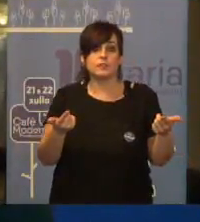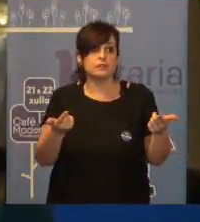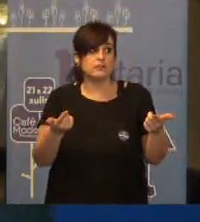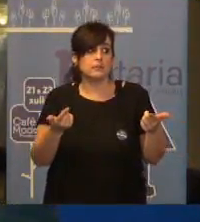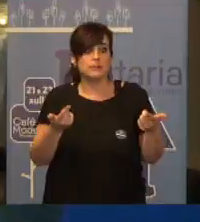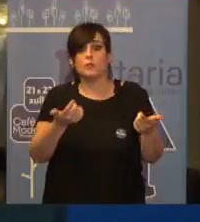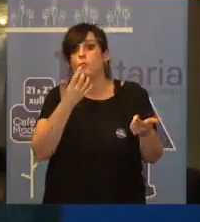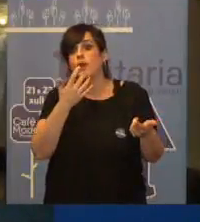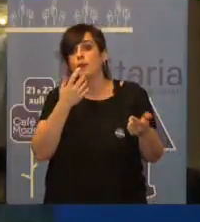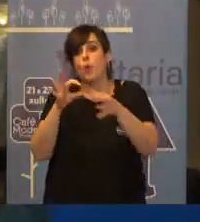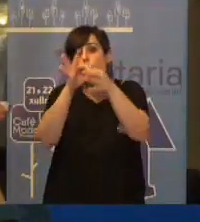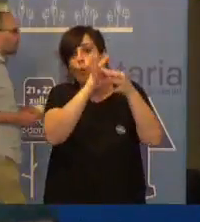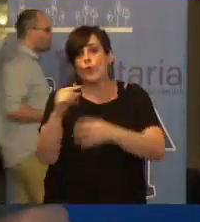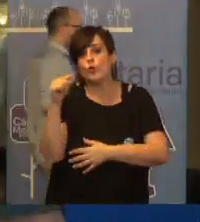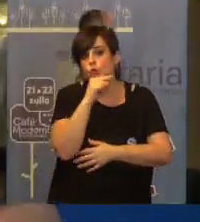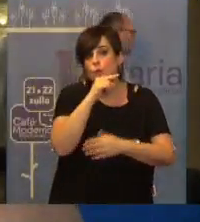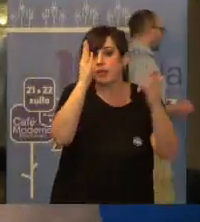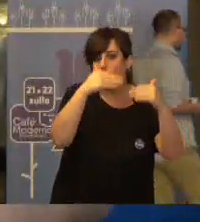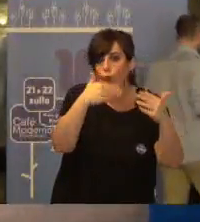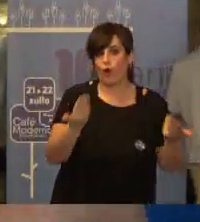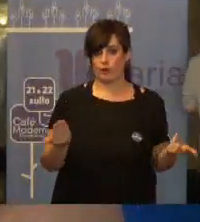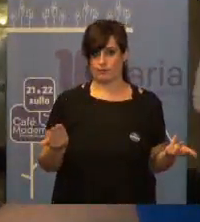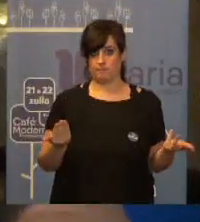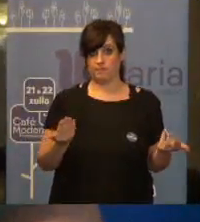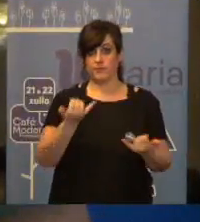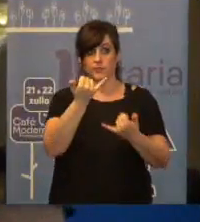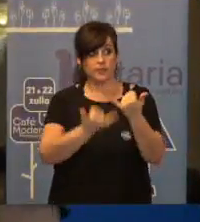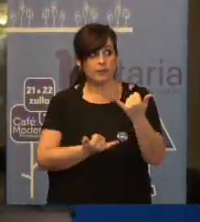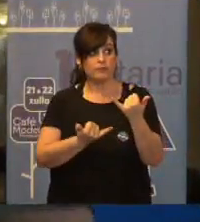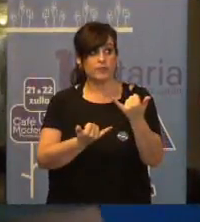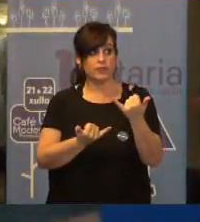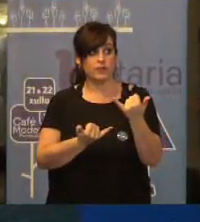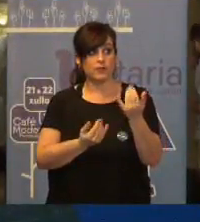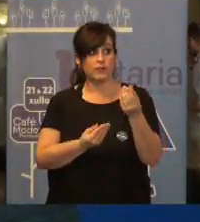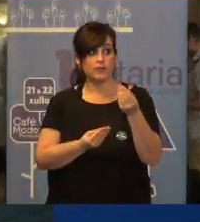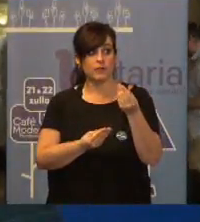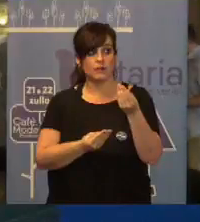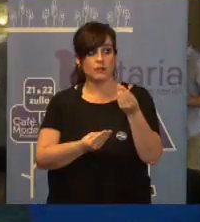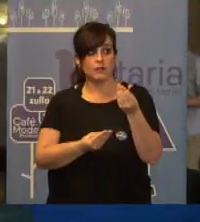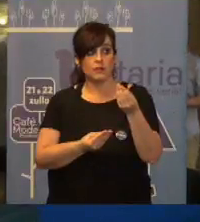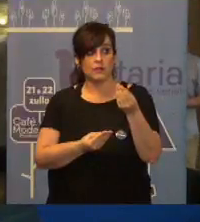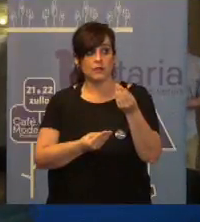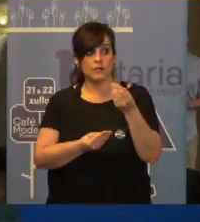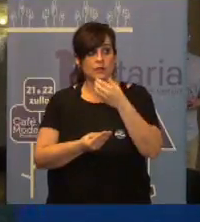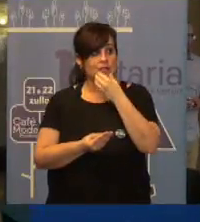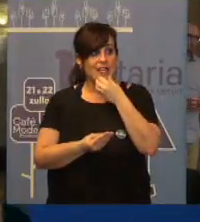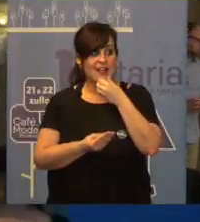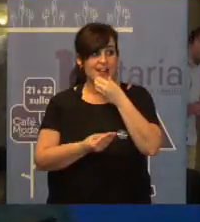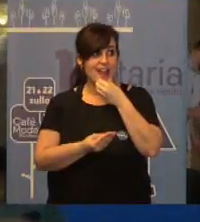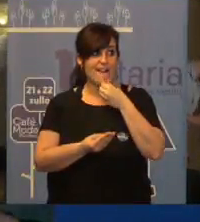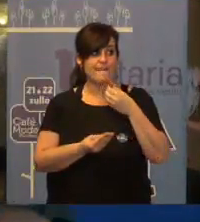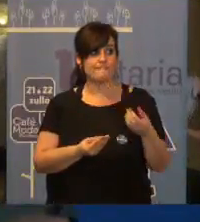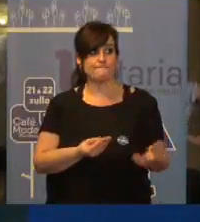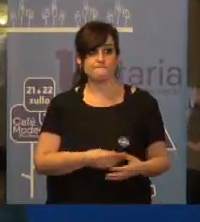Unión Soviética, en que a esquerda prácticamente está desaparecida e tal, pois se reserva un papel unha parte do pastel maior. Isto é no que consiste, en